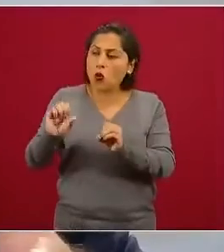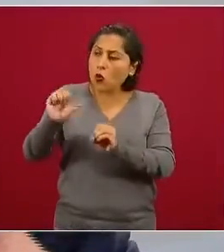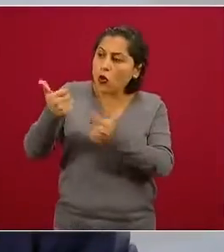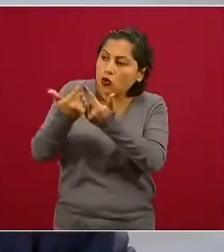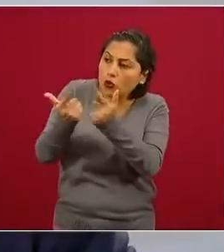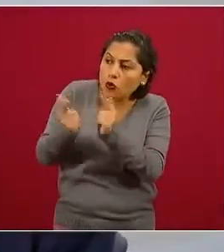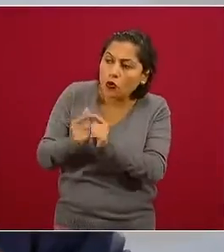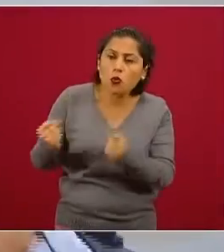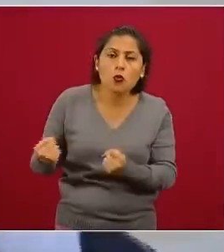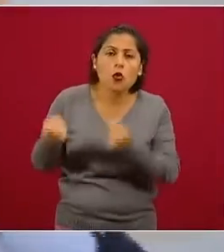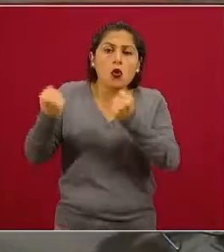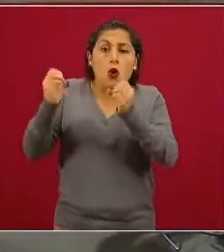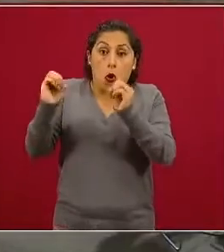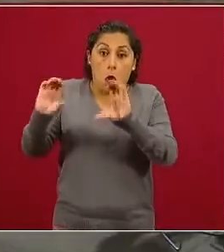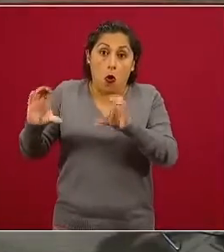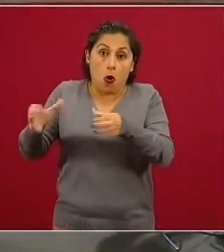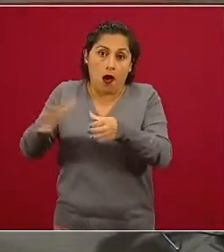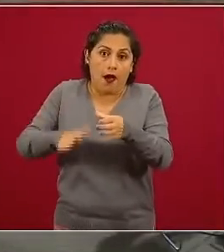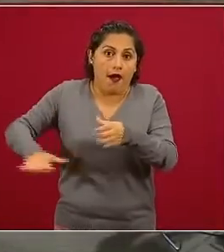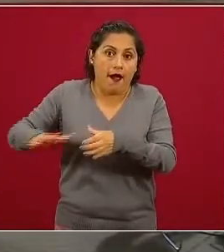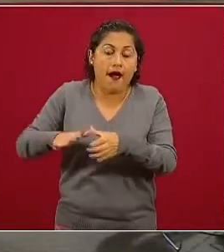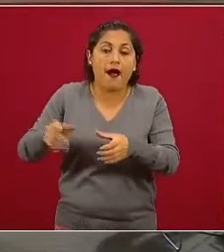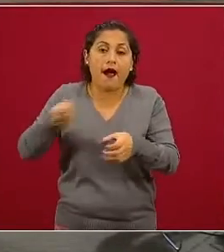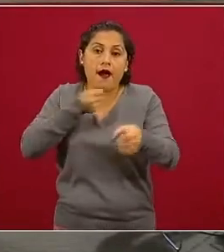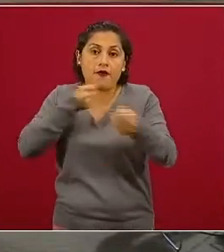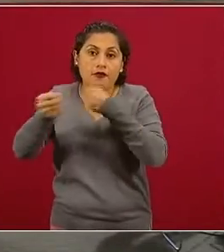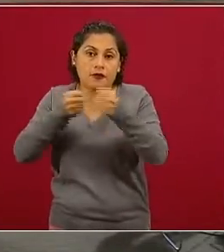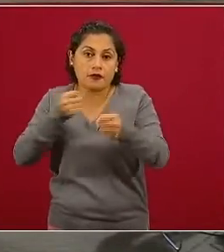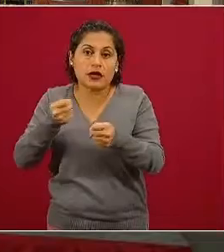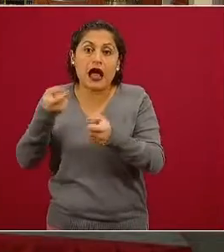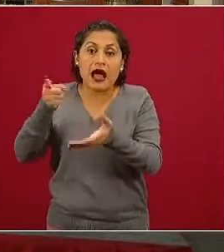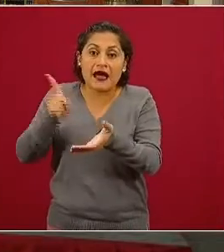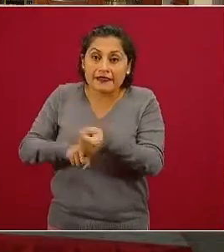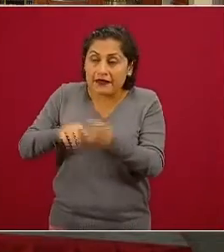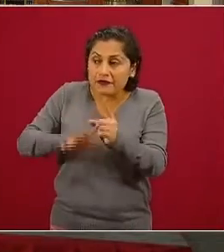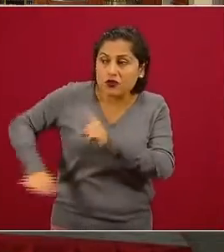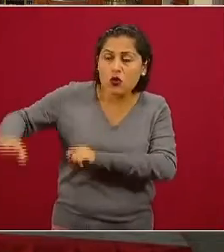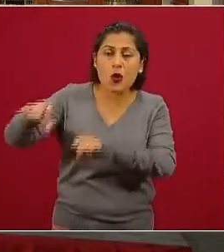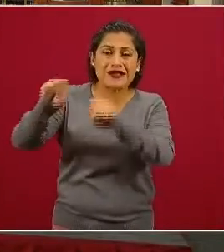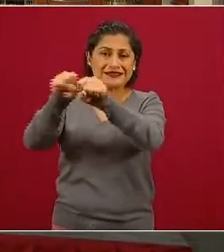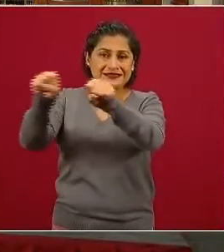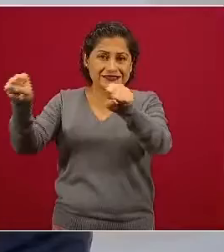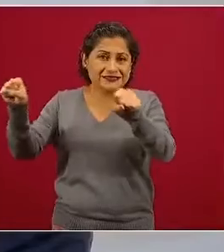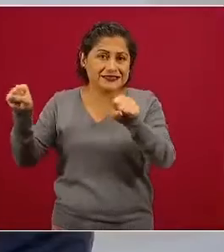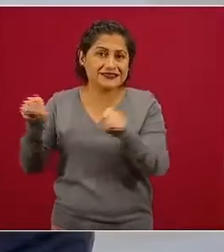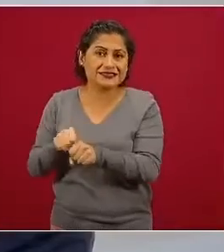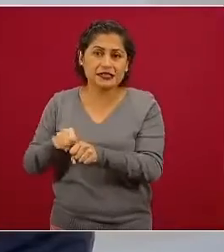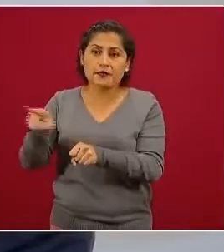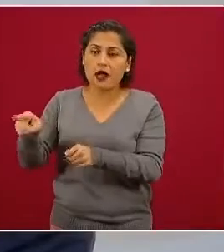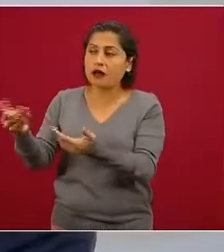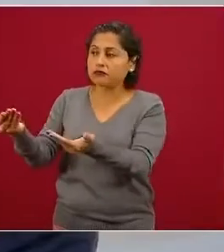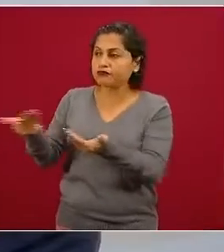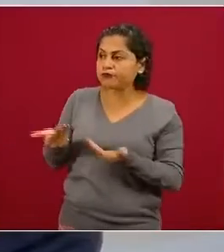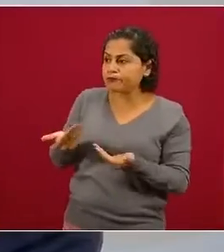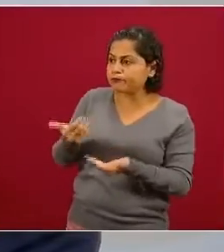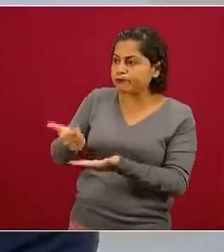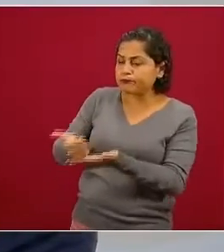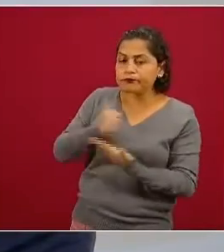han deteriorado. Entonces hay una descreencia de la población, de la opinión pública con